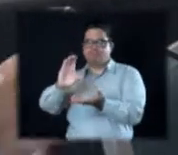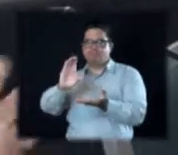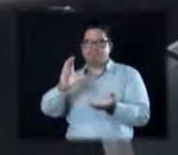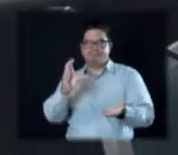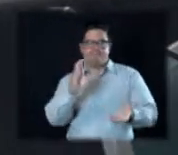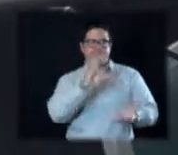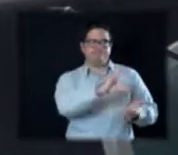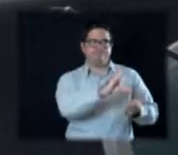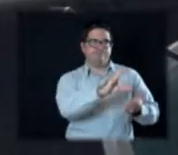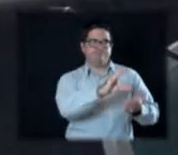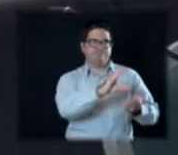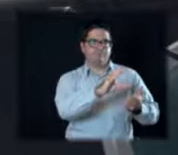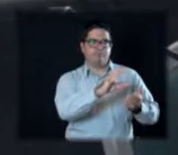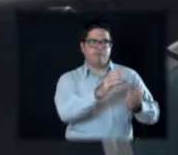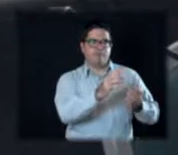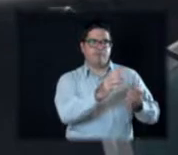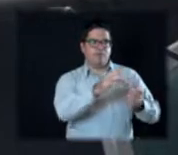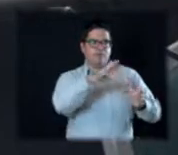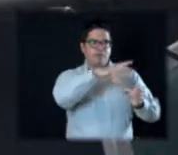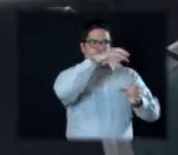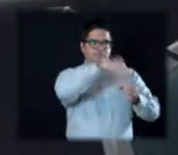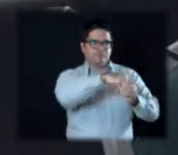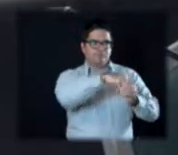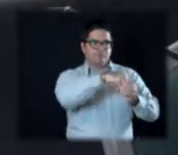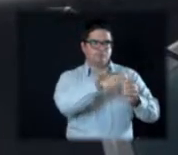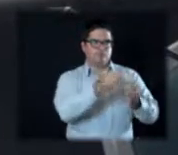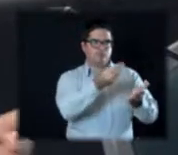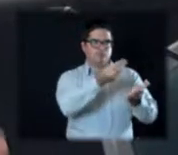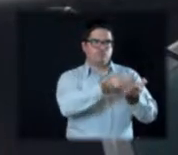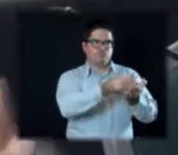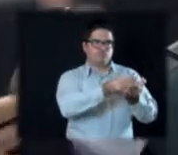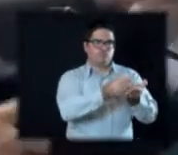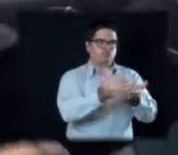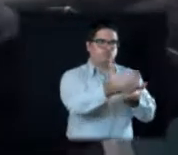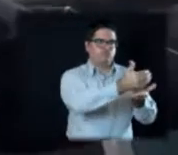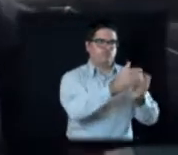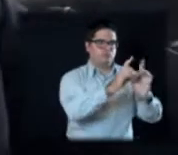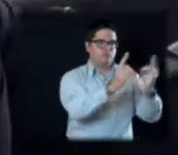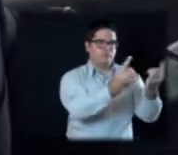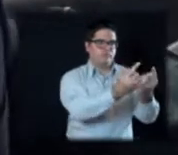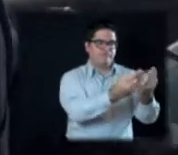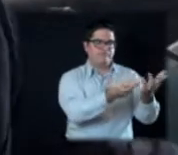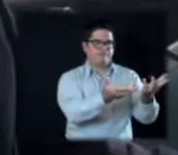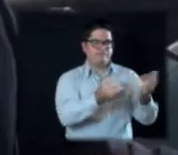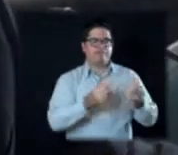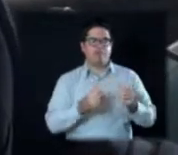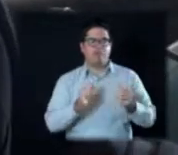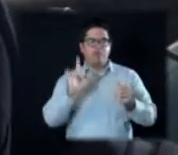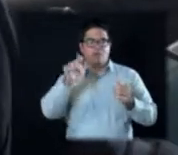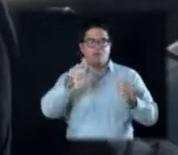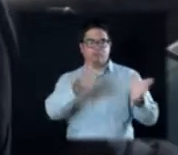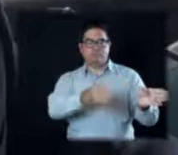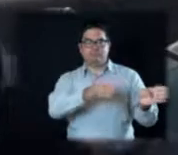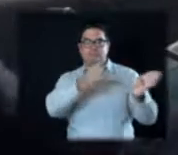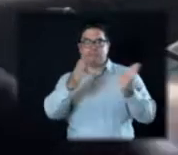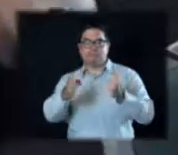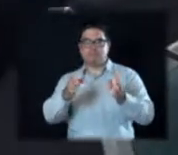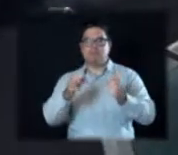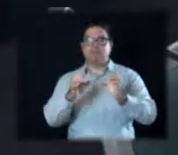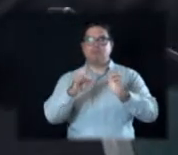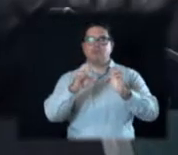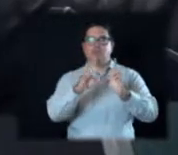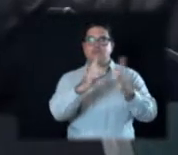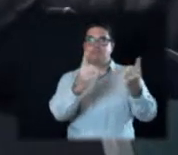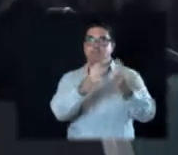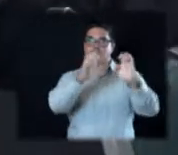se incluyó en la cuenta en el Departamento de Hacienda, en la versión 7.5. Ahora se tiene que mover al Departamento de